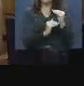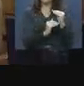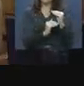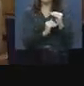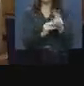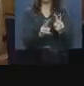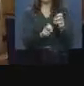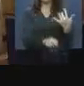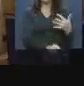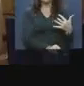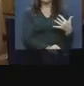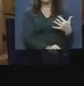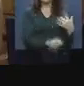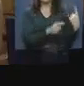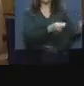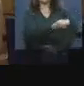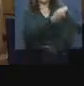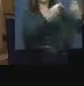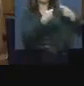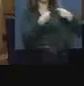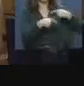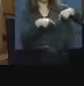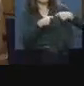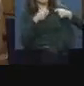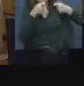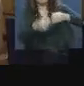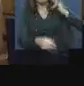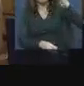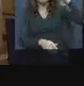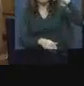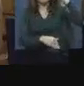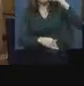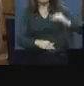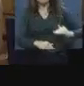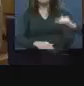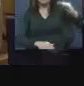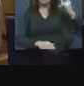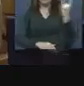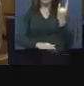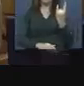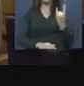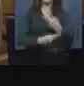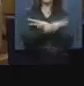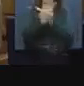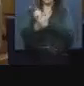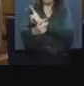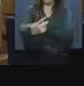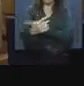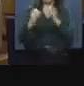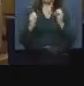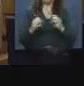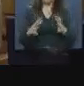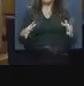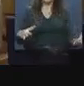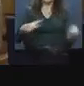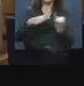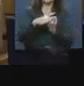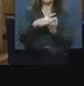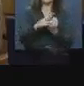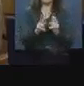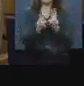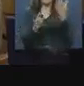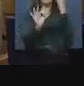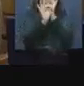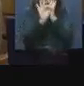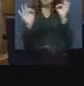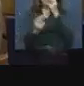parte importante del gran legado que le dejaremos a las futuras generaciones, universidades públicas fuertes, más inclusivas y con un componente